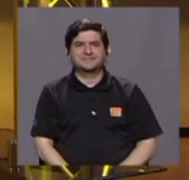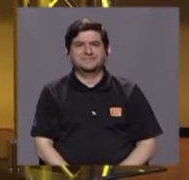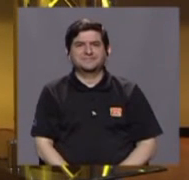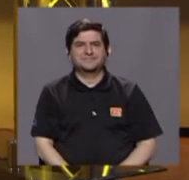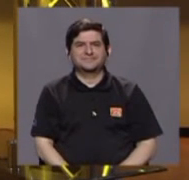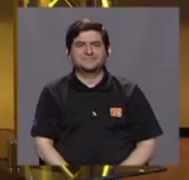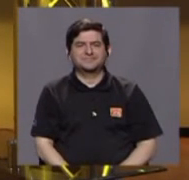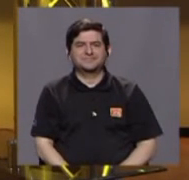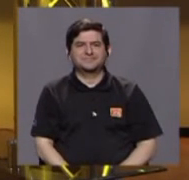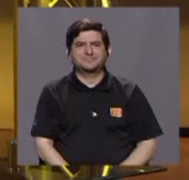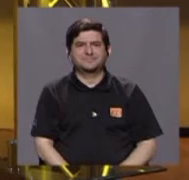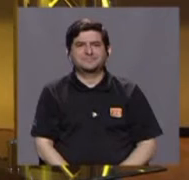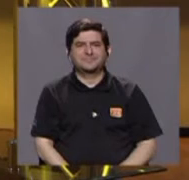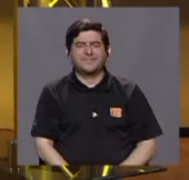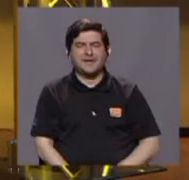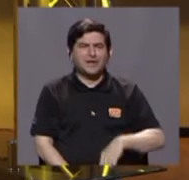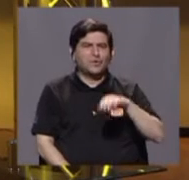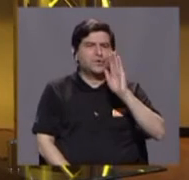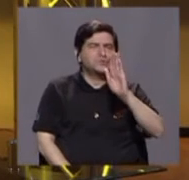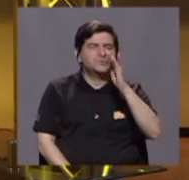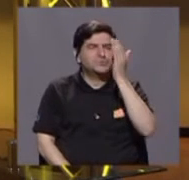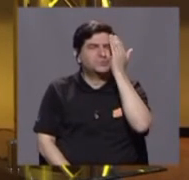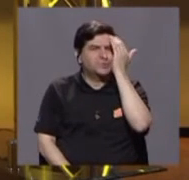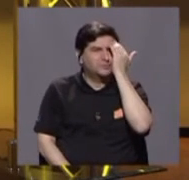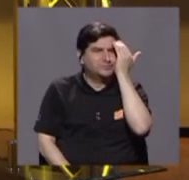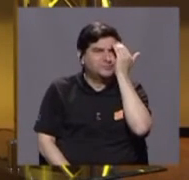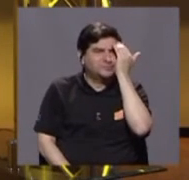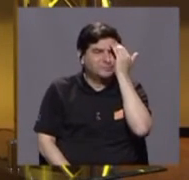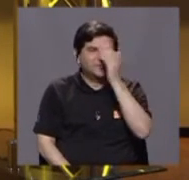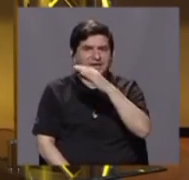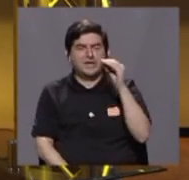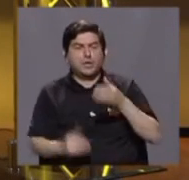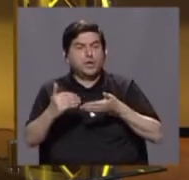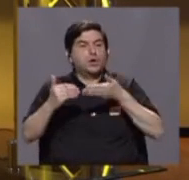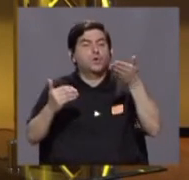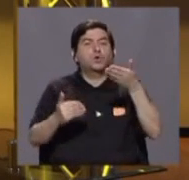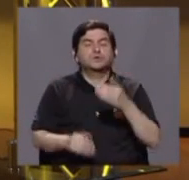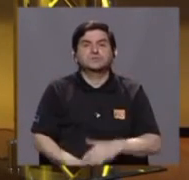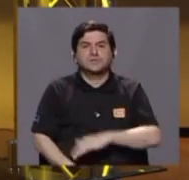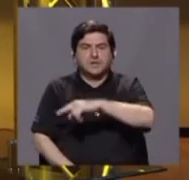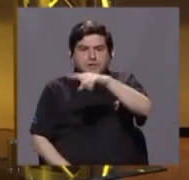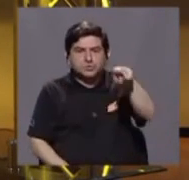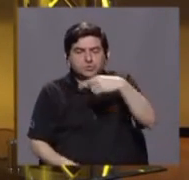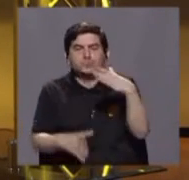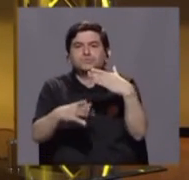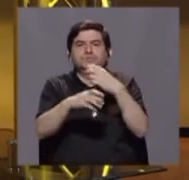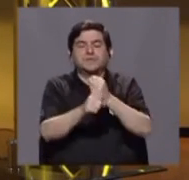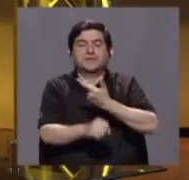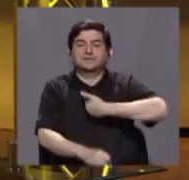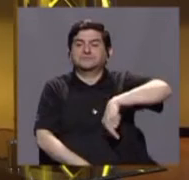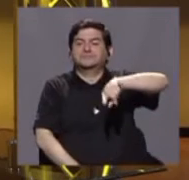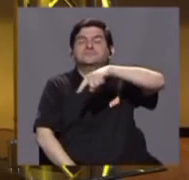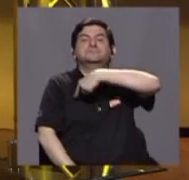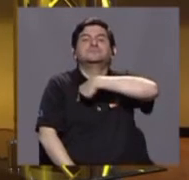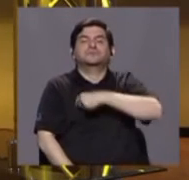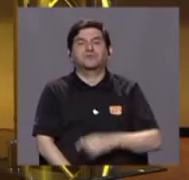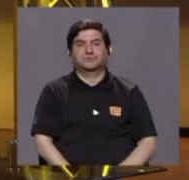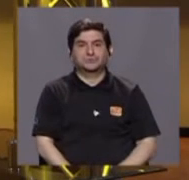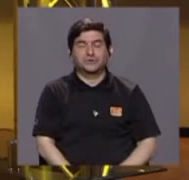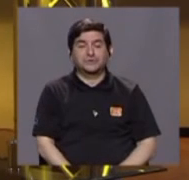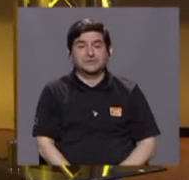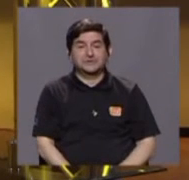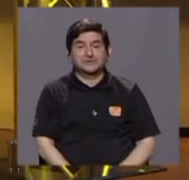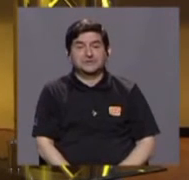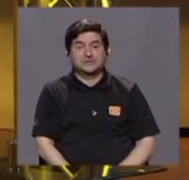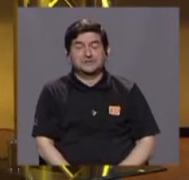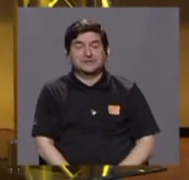la sabiduría y de las cosas que ustedes están haciendo. Nosotros acabamos de